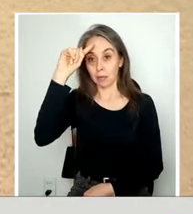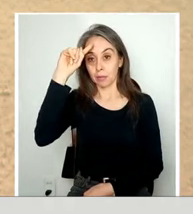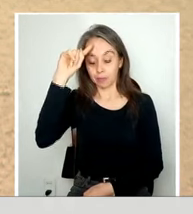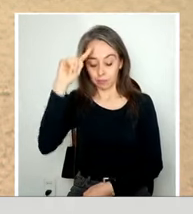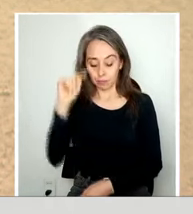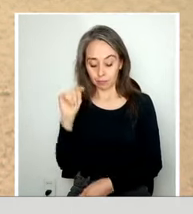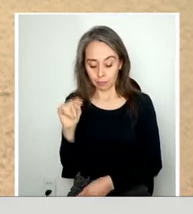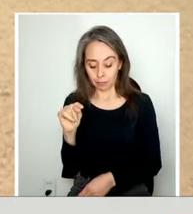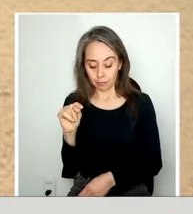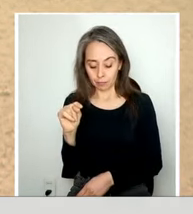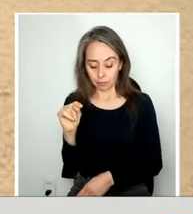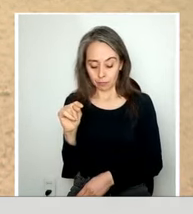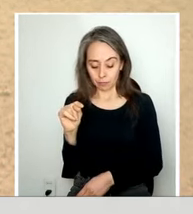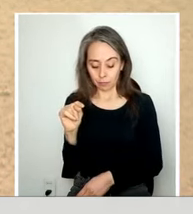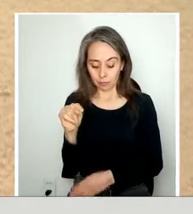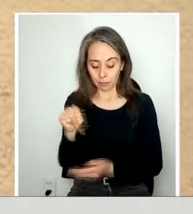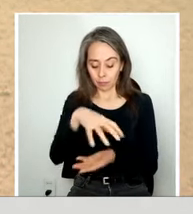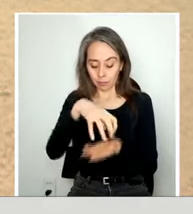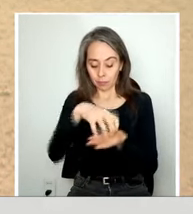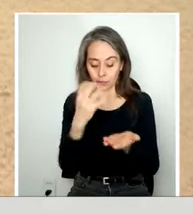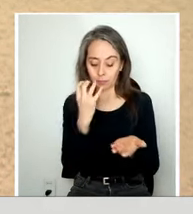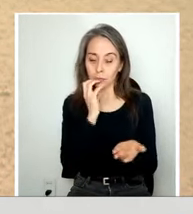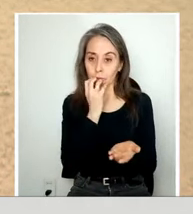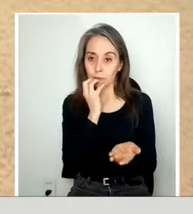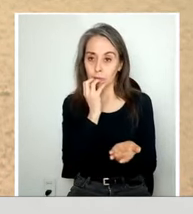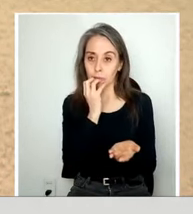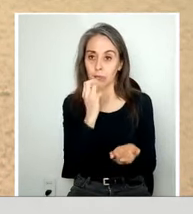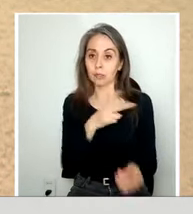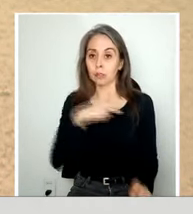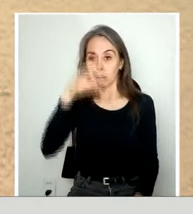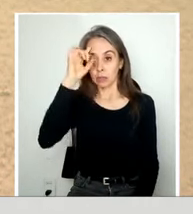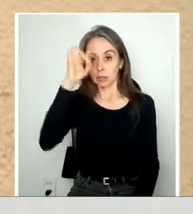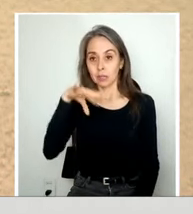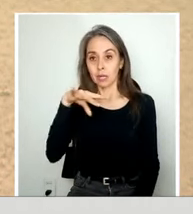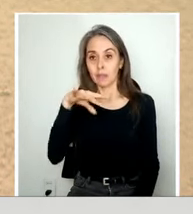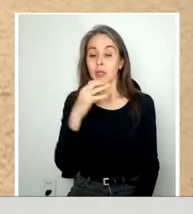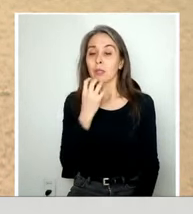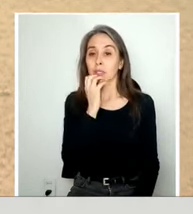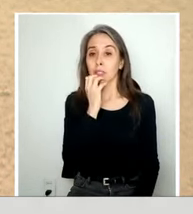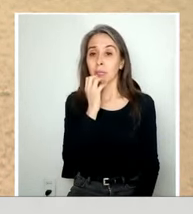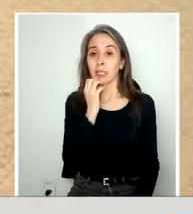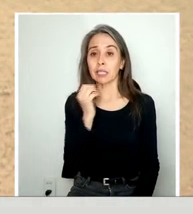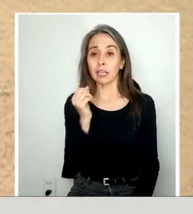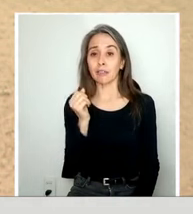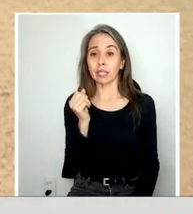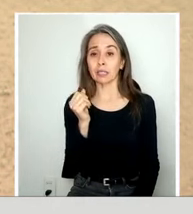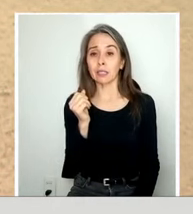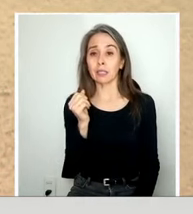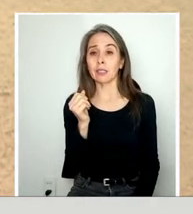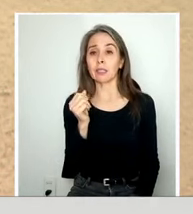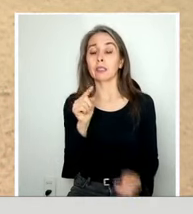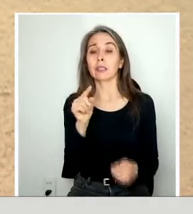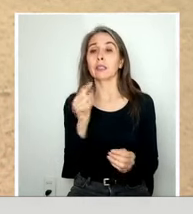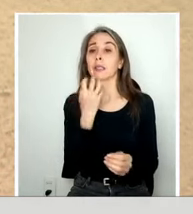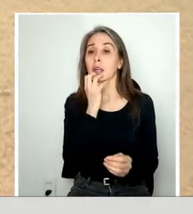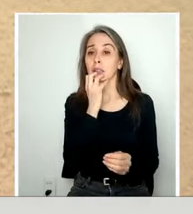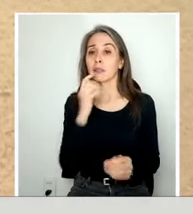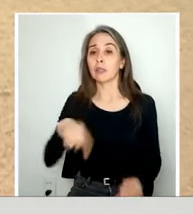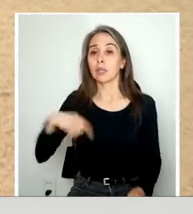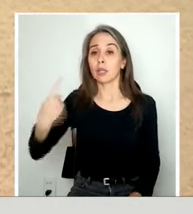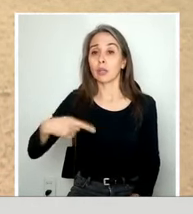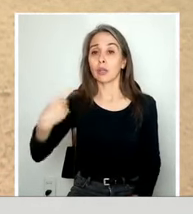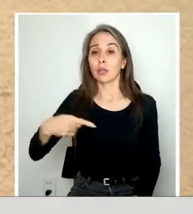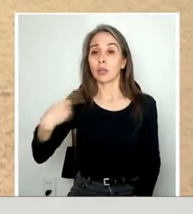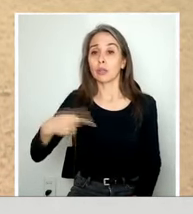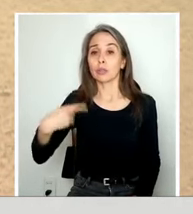a la ciudad de antofagasta Nosotros sabemos que en la región se está viviendo un tema de inseguridad de manera constante y es